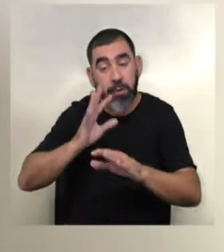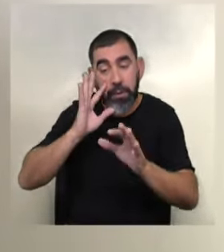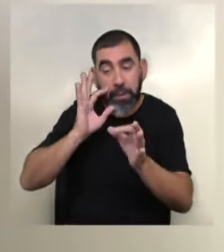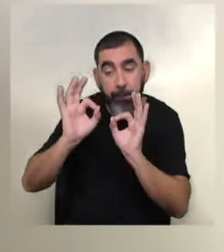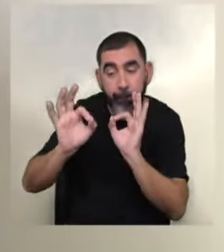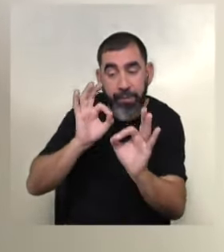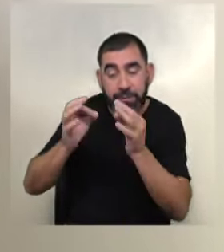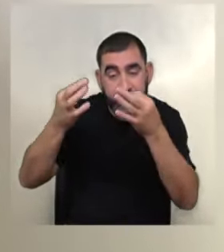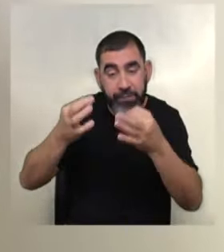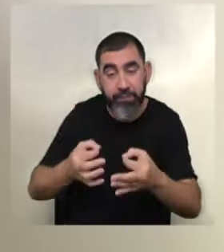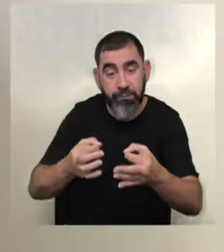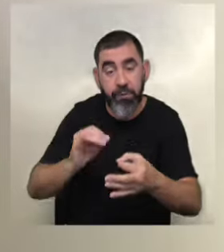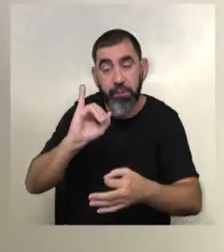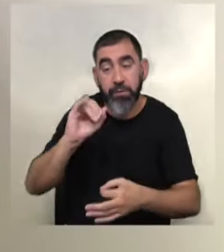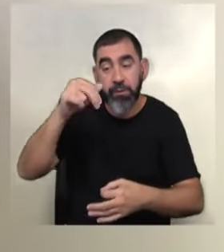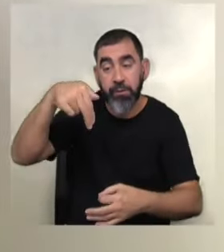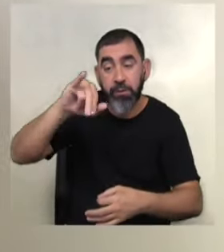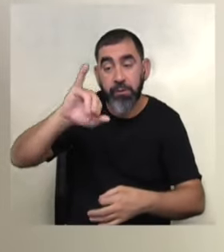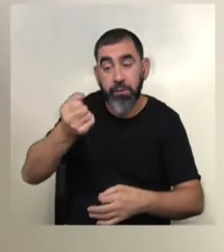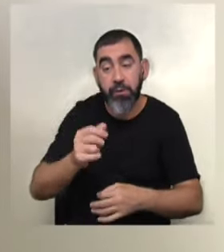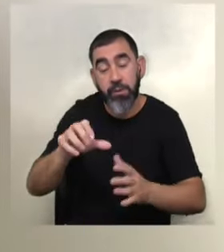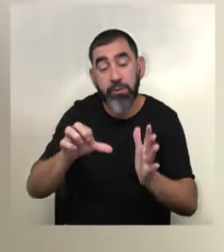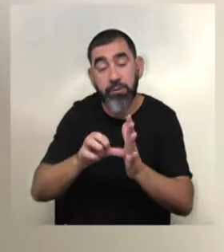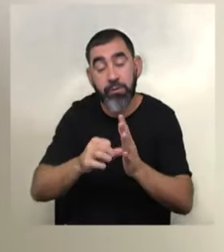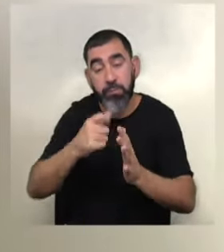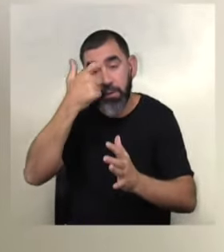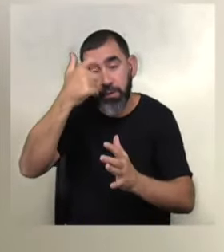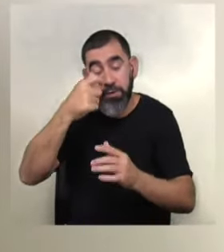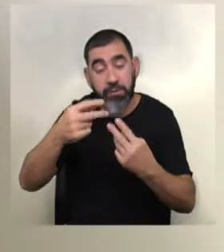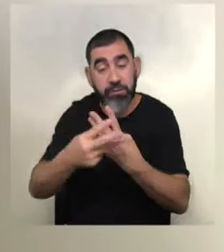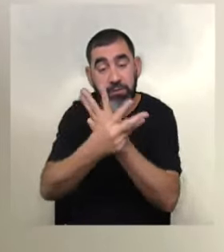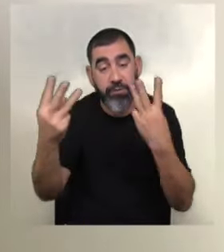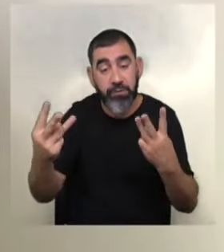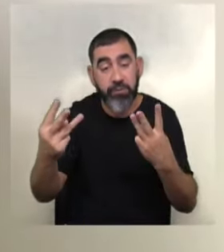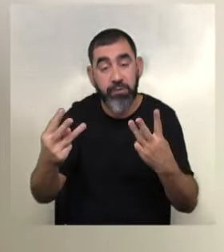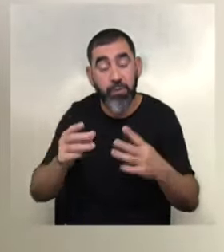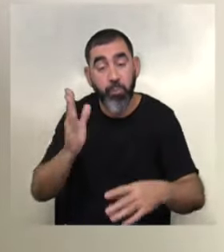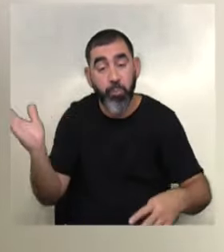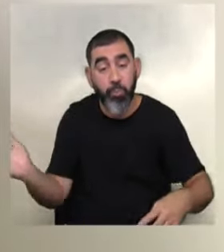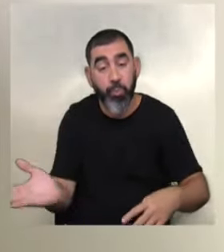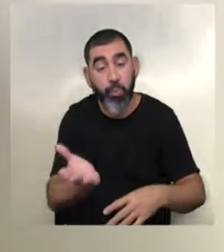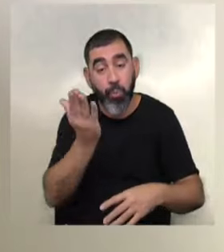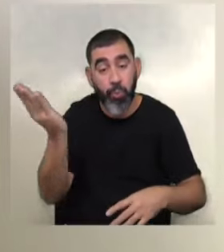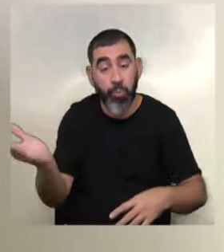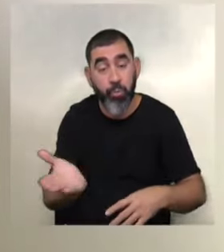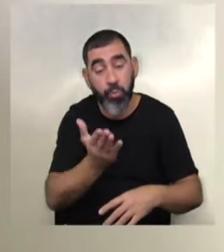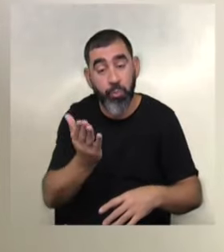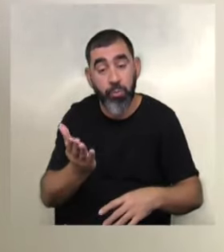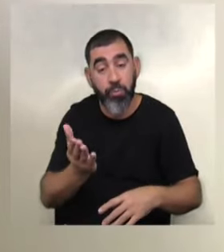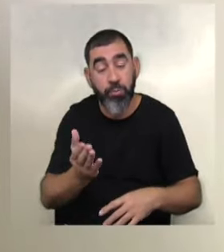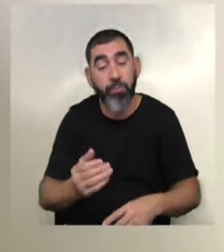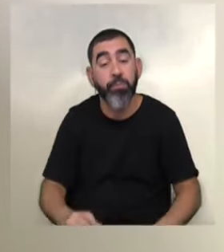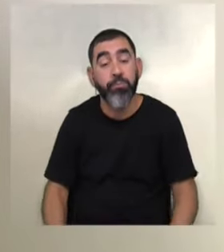específica de INEA y del resto del sistema de ciencia y técnica que está vinculado al sector productivo es, por un